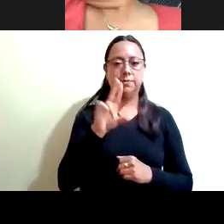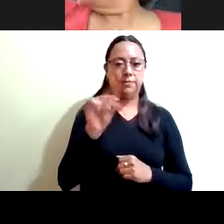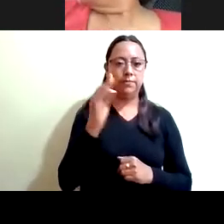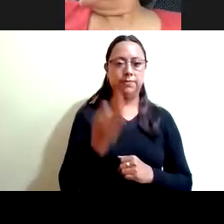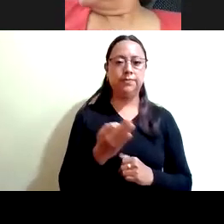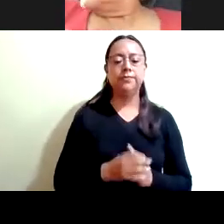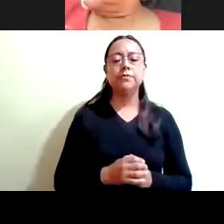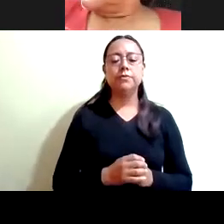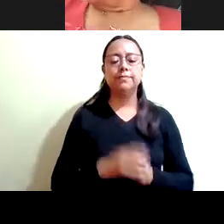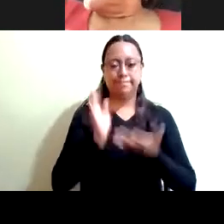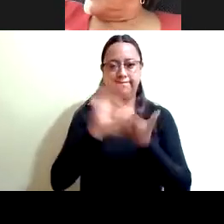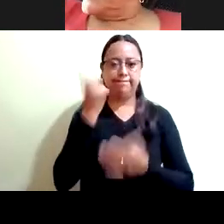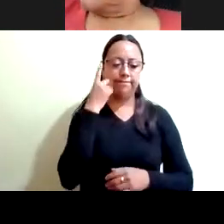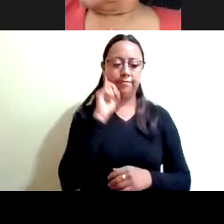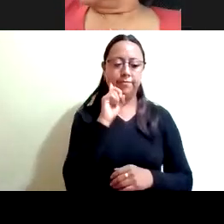Gracias, diputada.